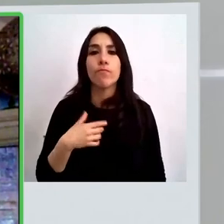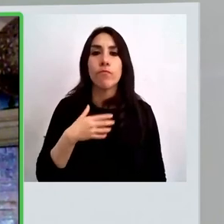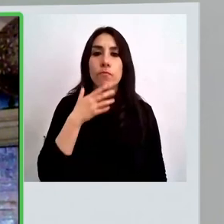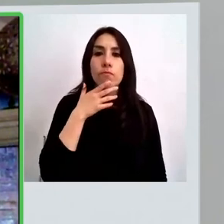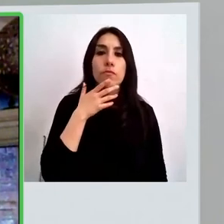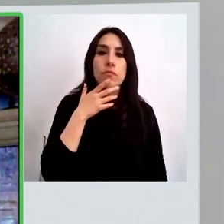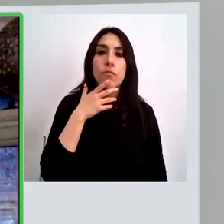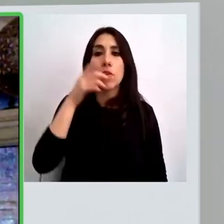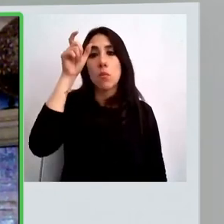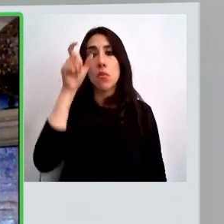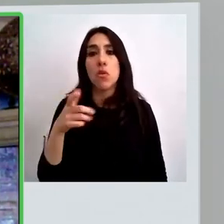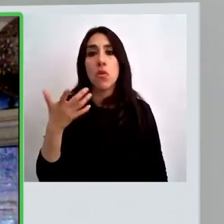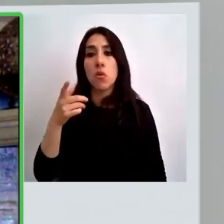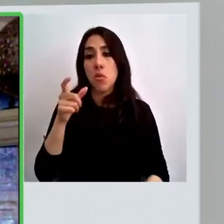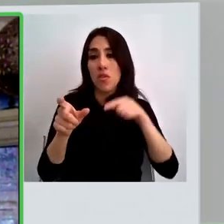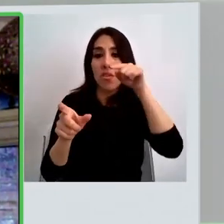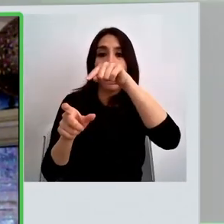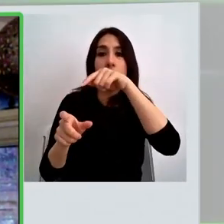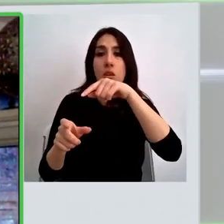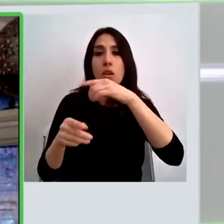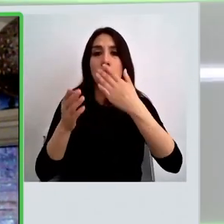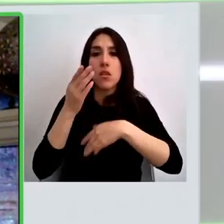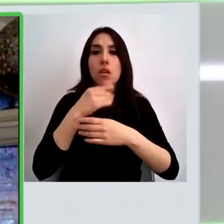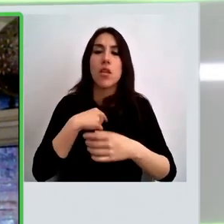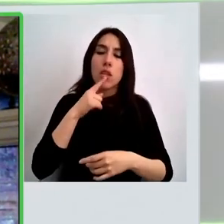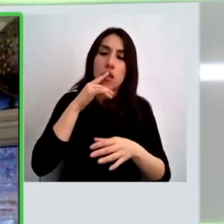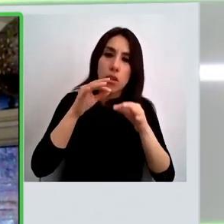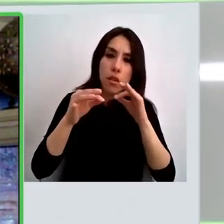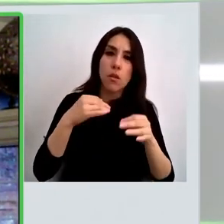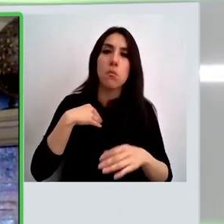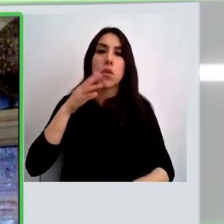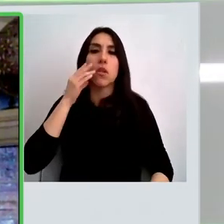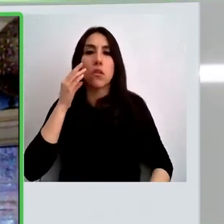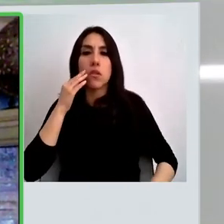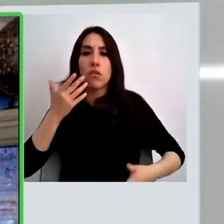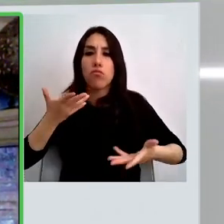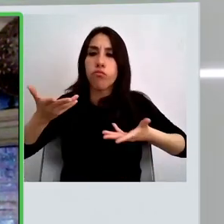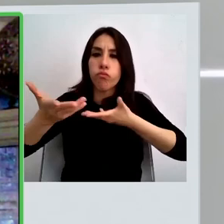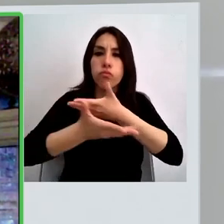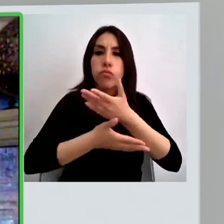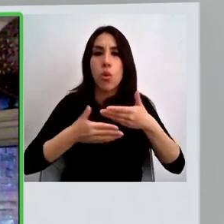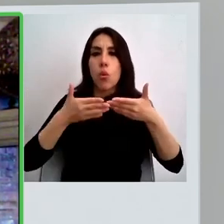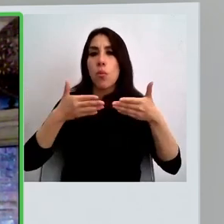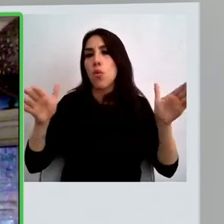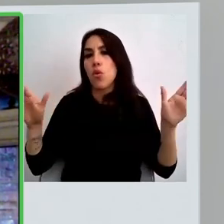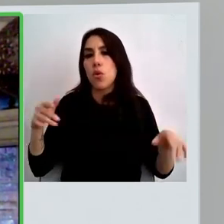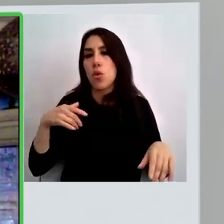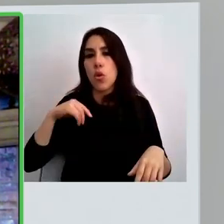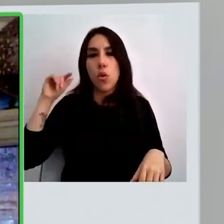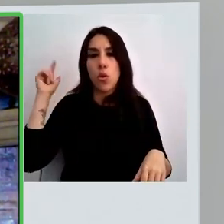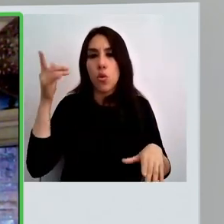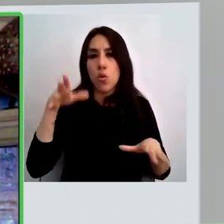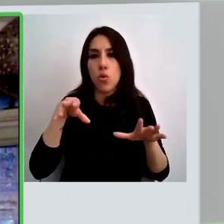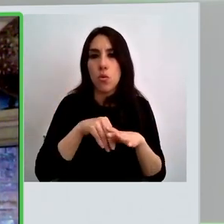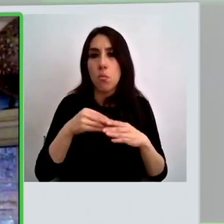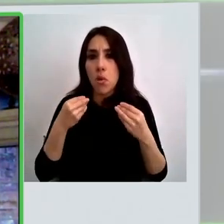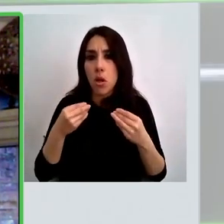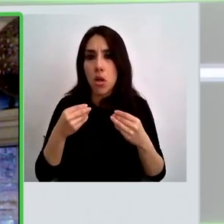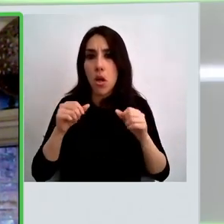experiencias que la hablan de manera abierta sea todo inclusivo para que puedan identificar